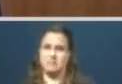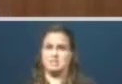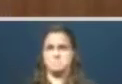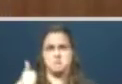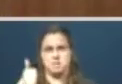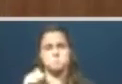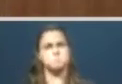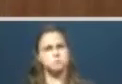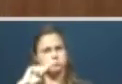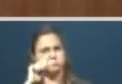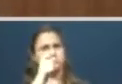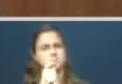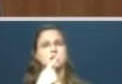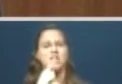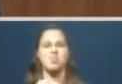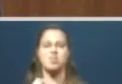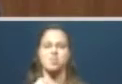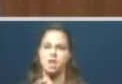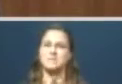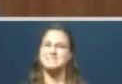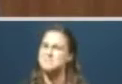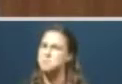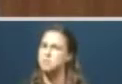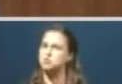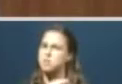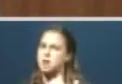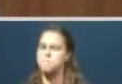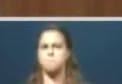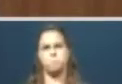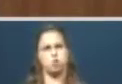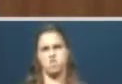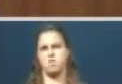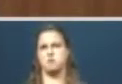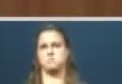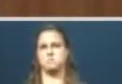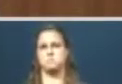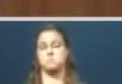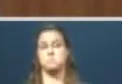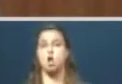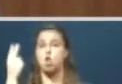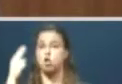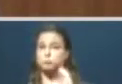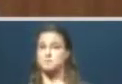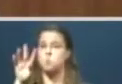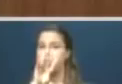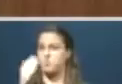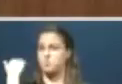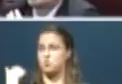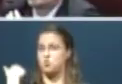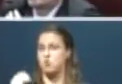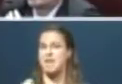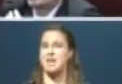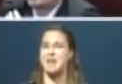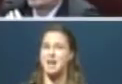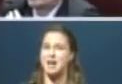lograrlo hemos otorgado a estos servicios la máxima prioridad en 2004 con un gasto no financiero